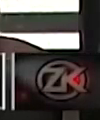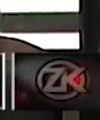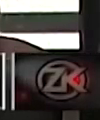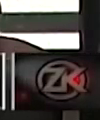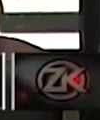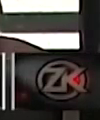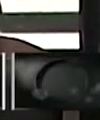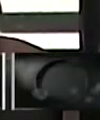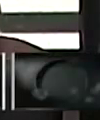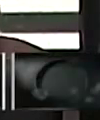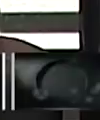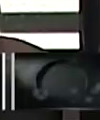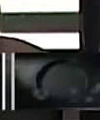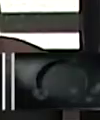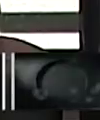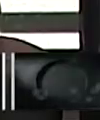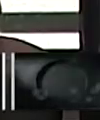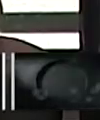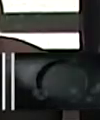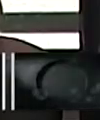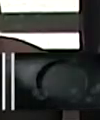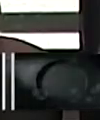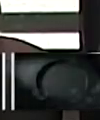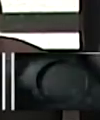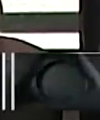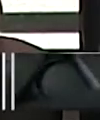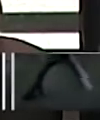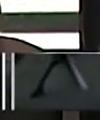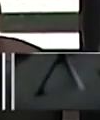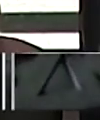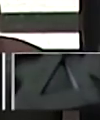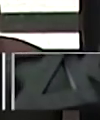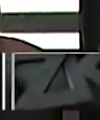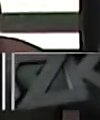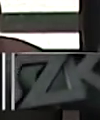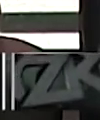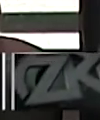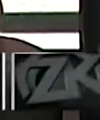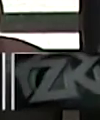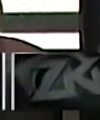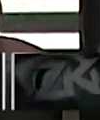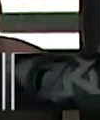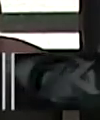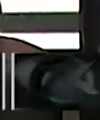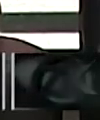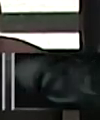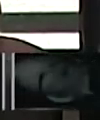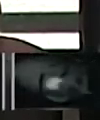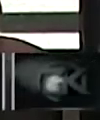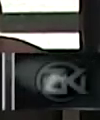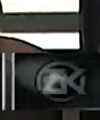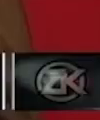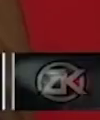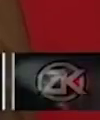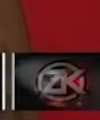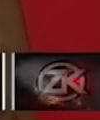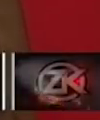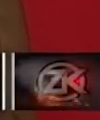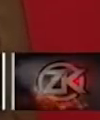Hoy día el periodista nos está acompañando un muchacho integrante de la otra TV que está en las redes.